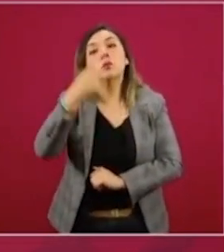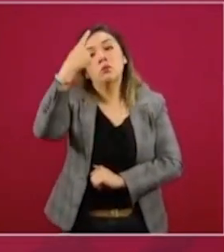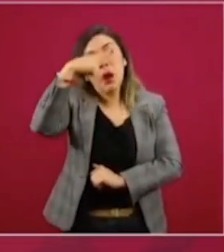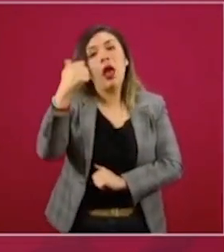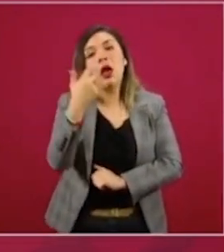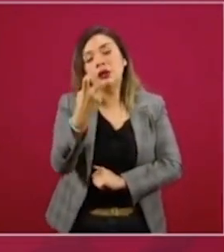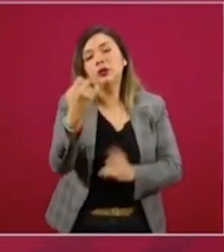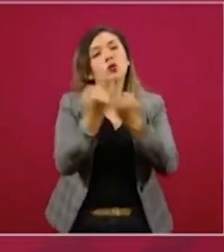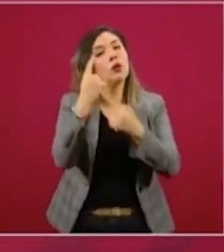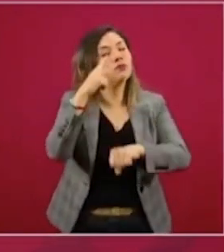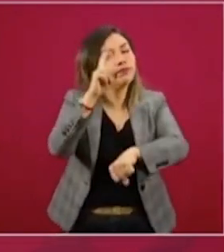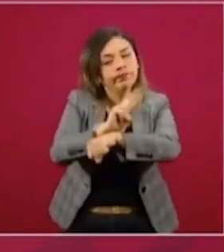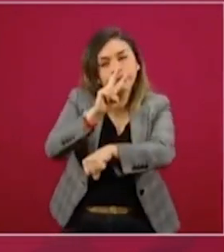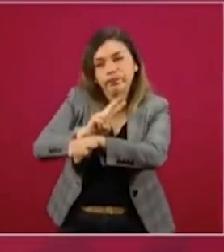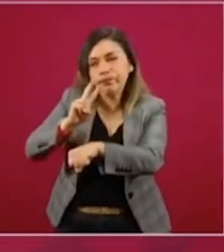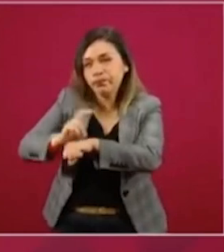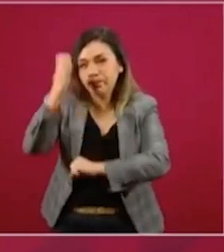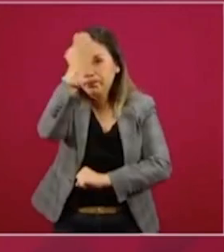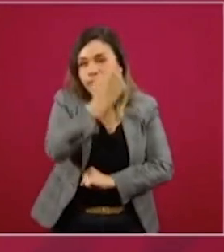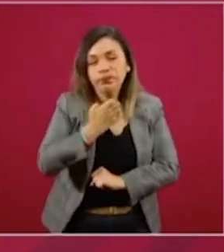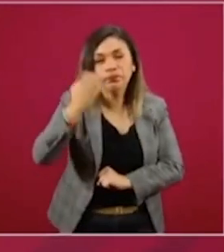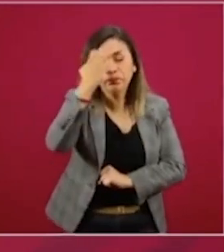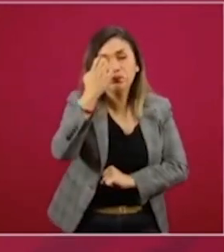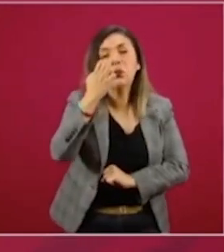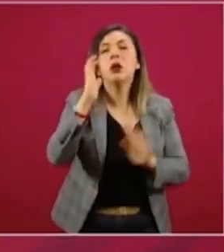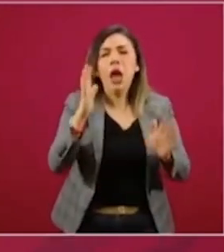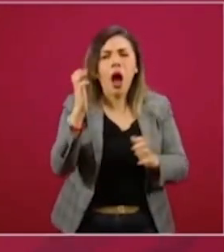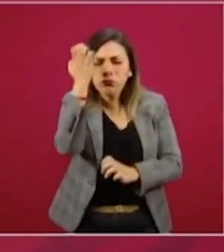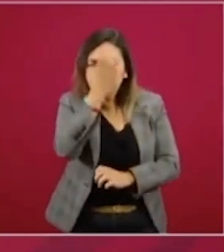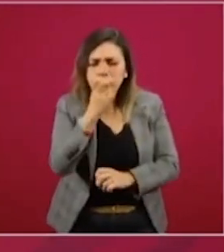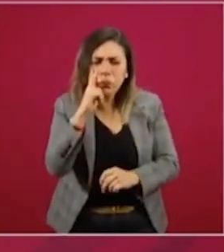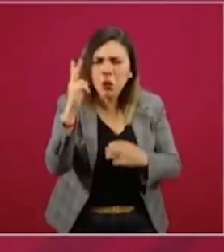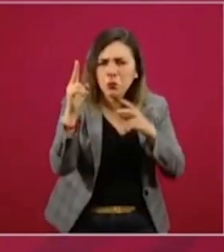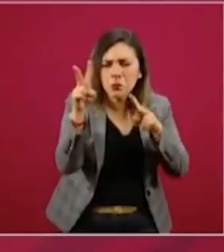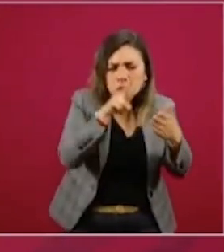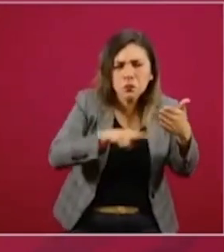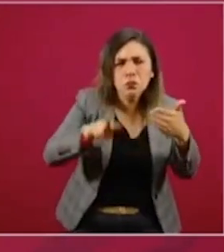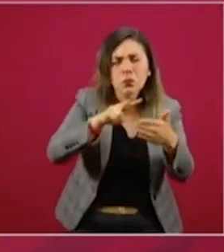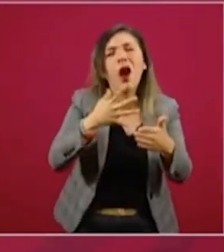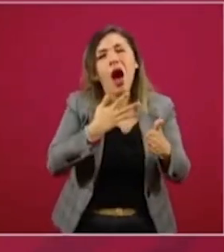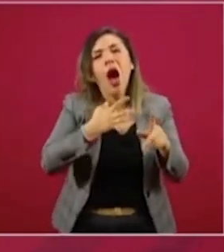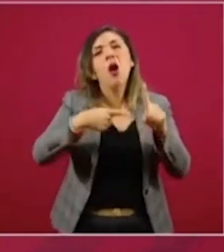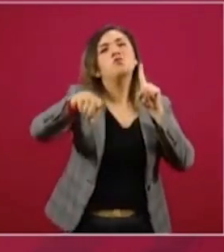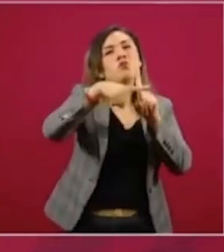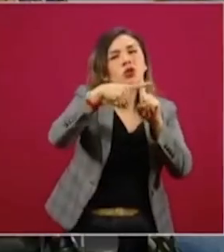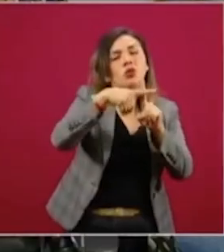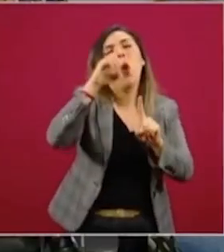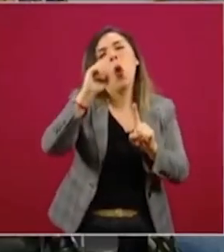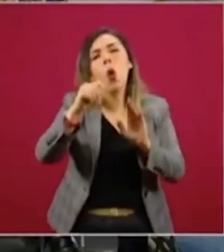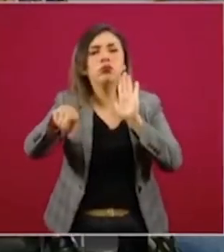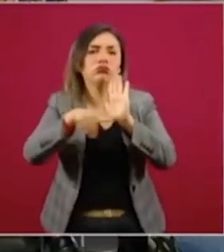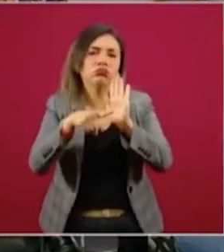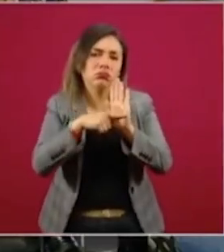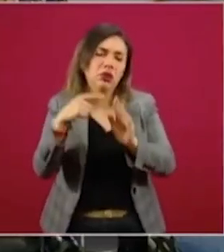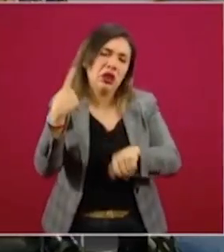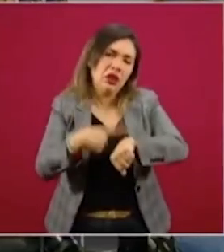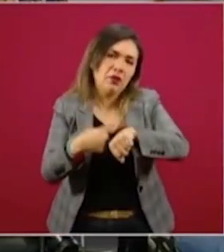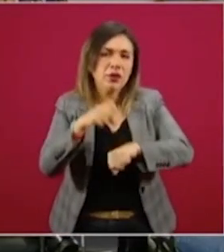contribuyen también a la vigilancia epidemiológica, pero al ser estudiados resultan o positivos o negativos. La